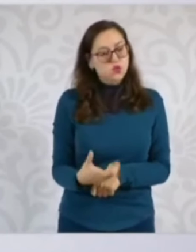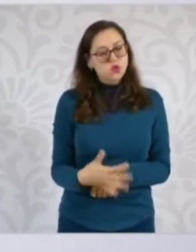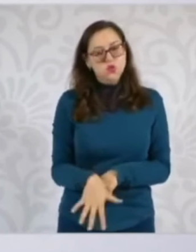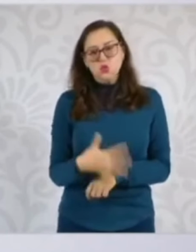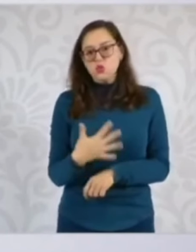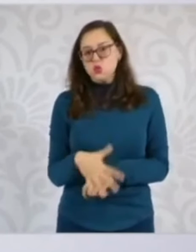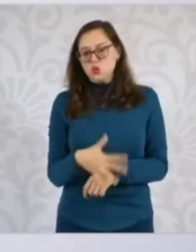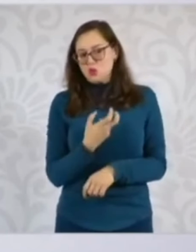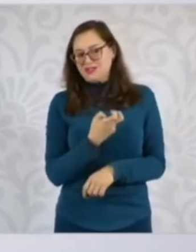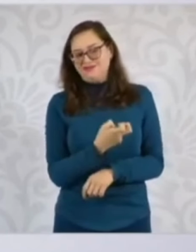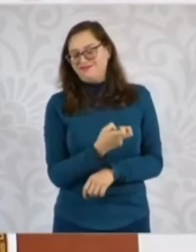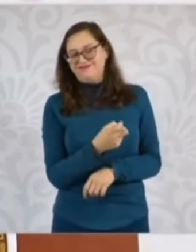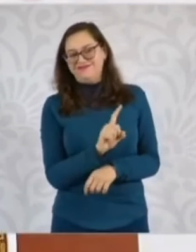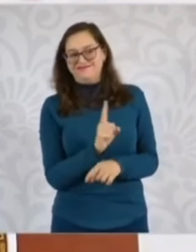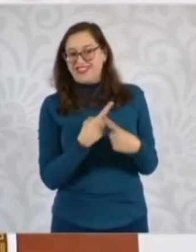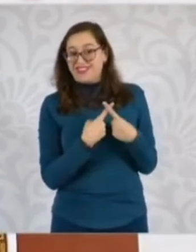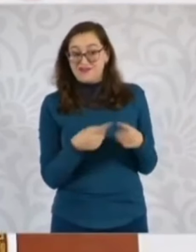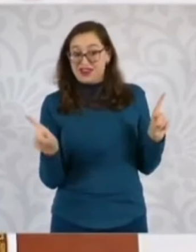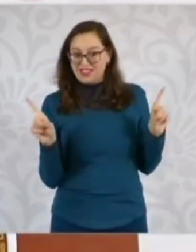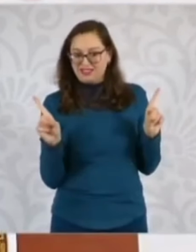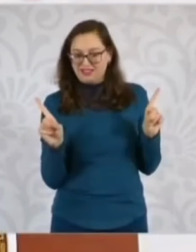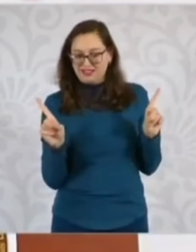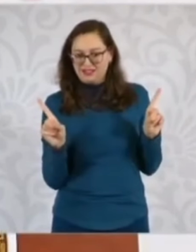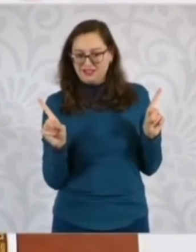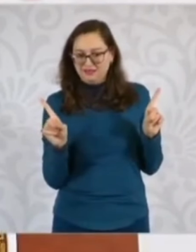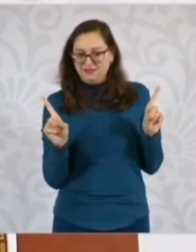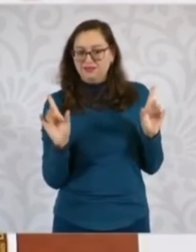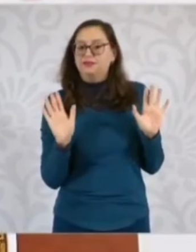Entonces, un llamado a que